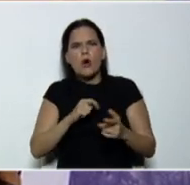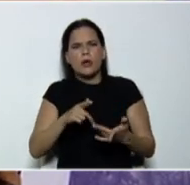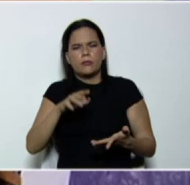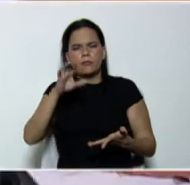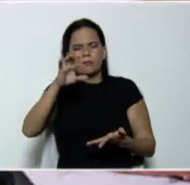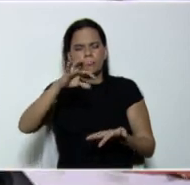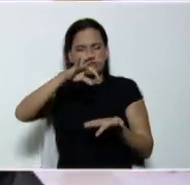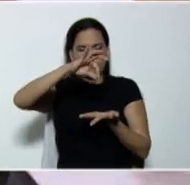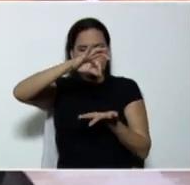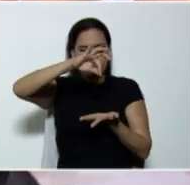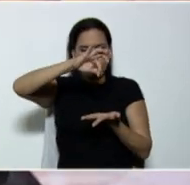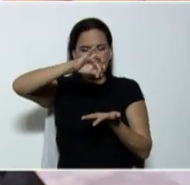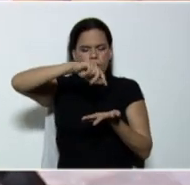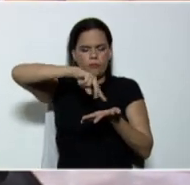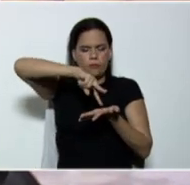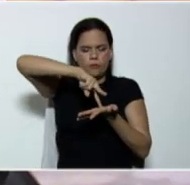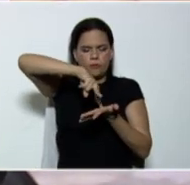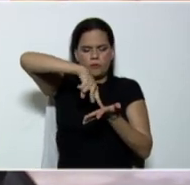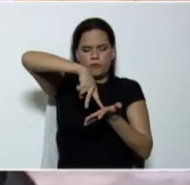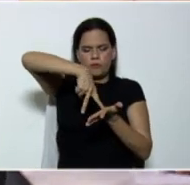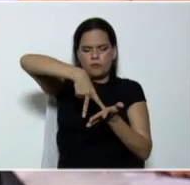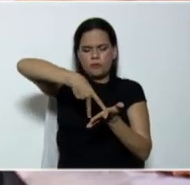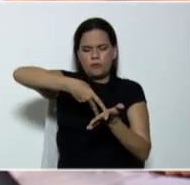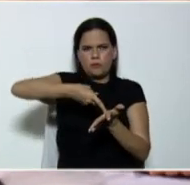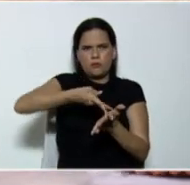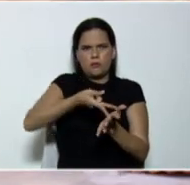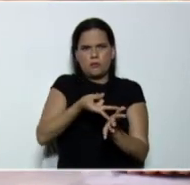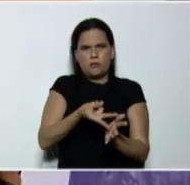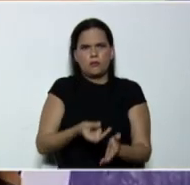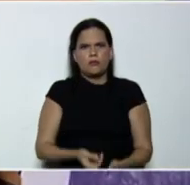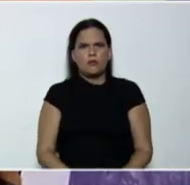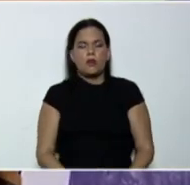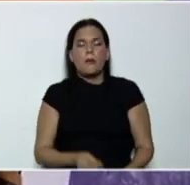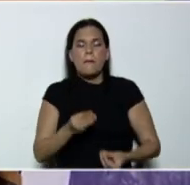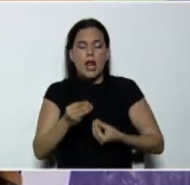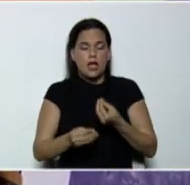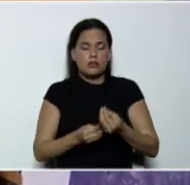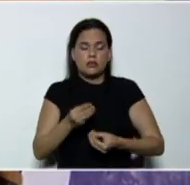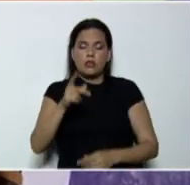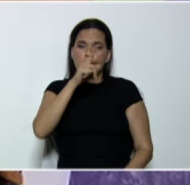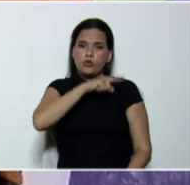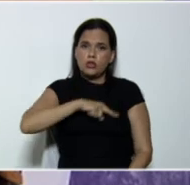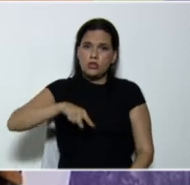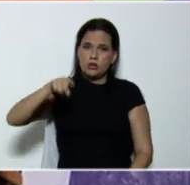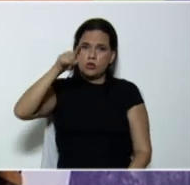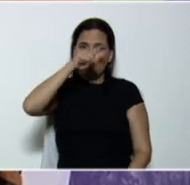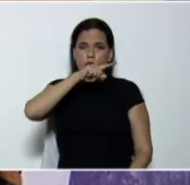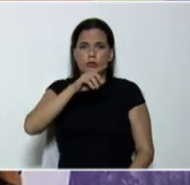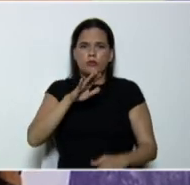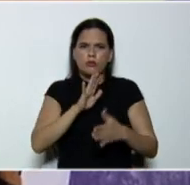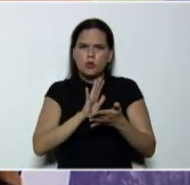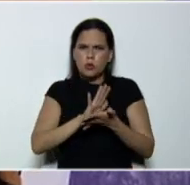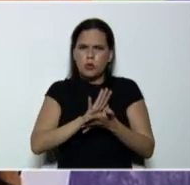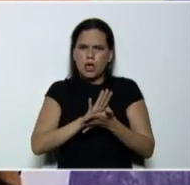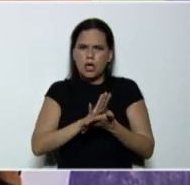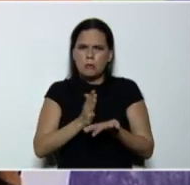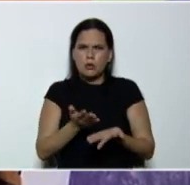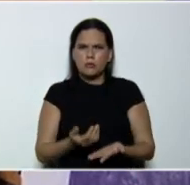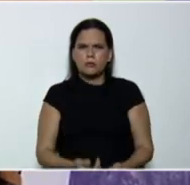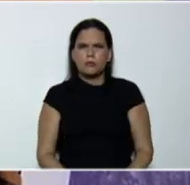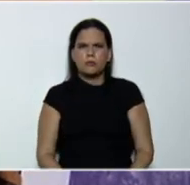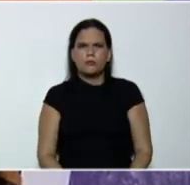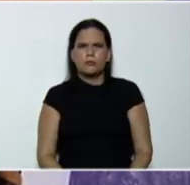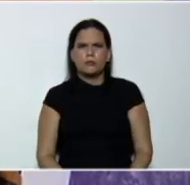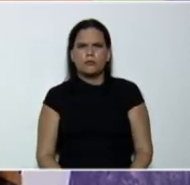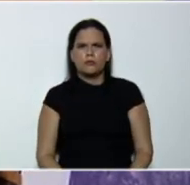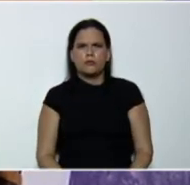compás por la parte superior. Voy a deslizar con mucho cuidado y mucha delicadeza hasta